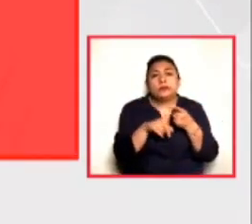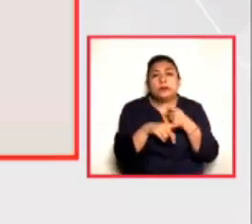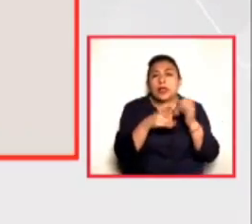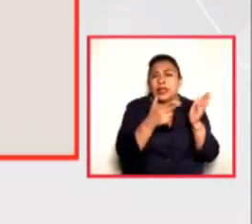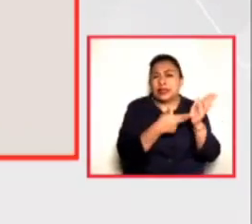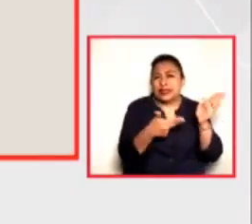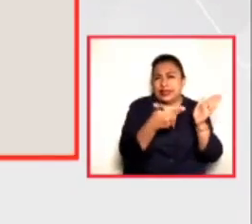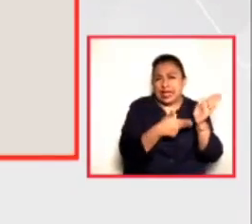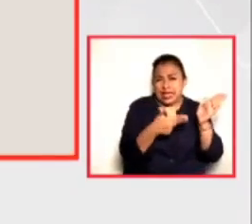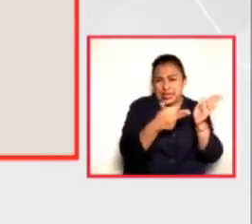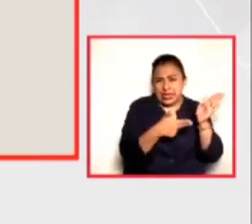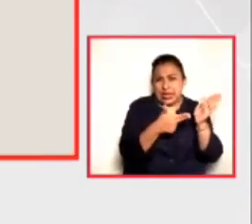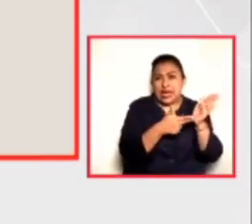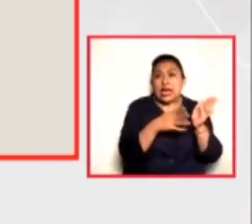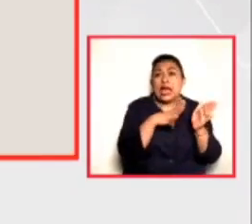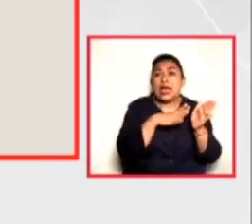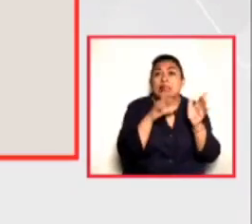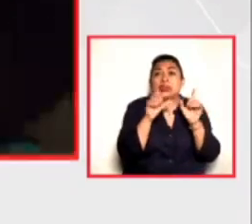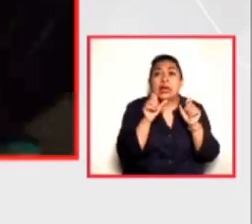a tener también